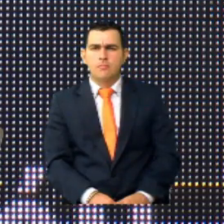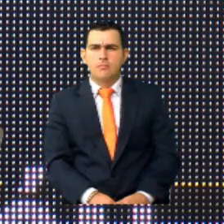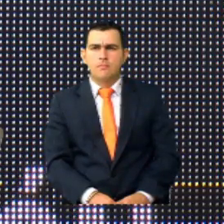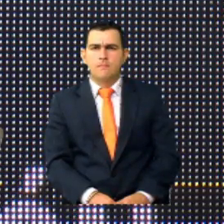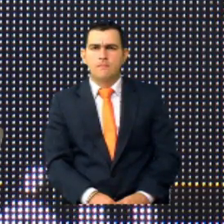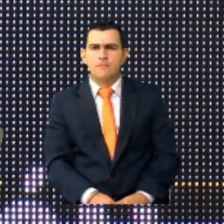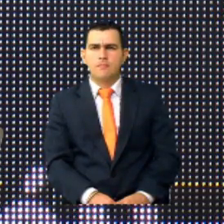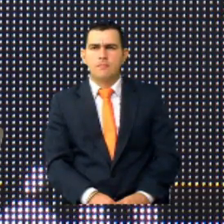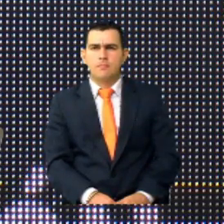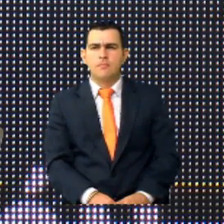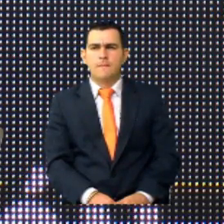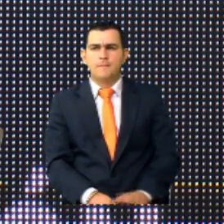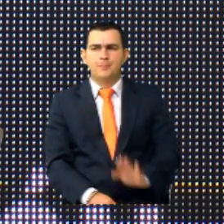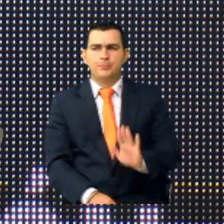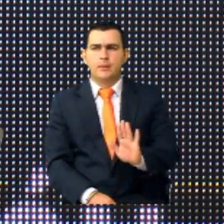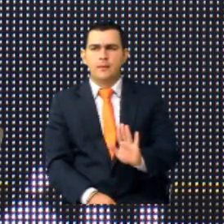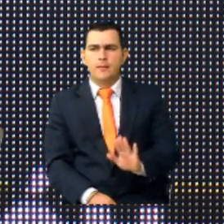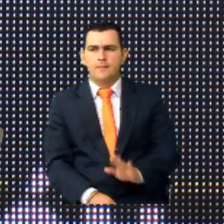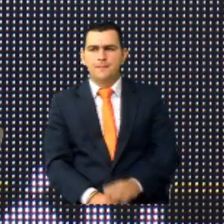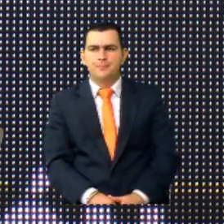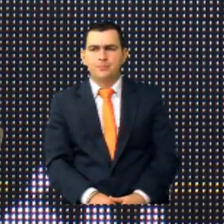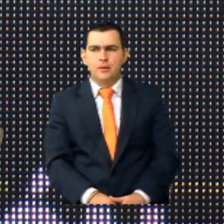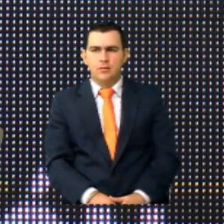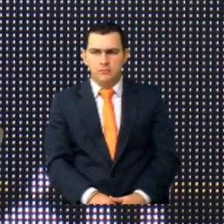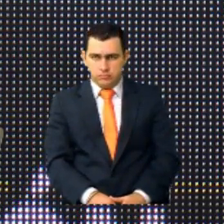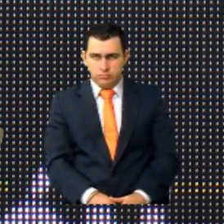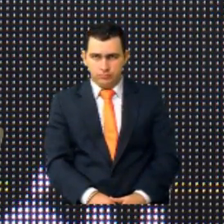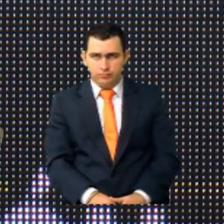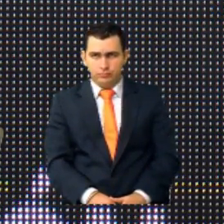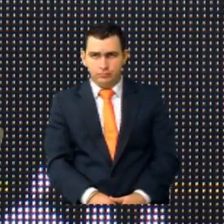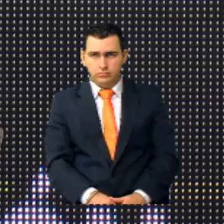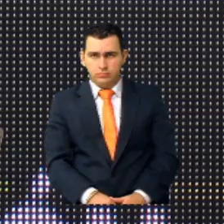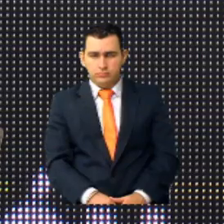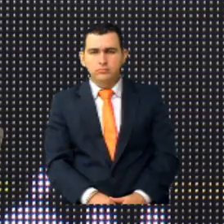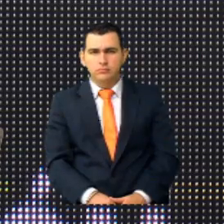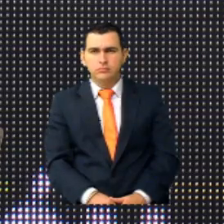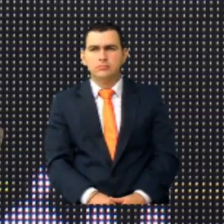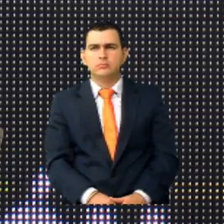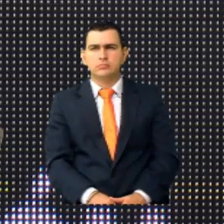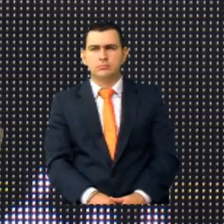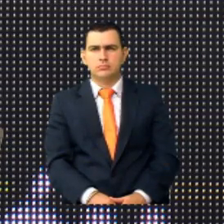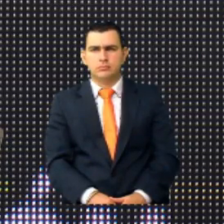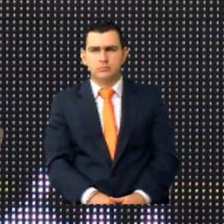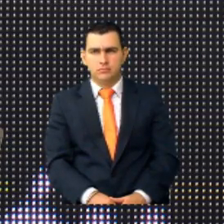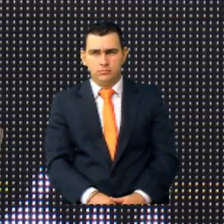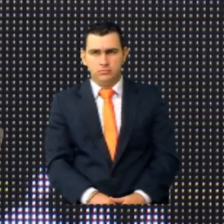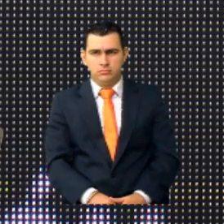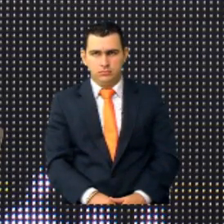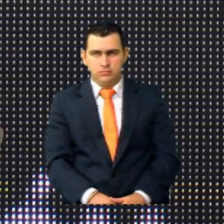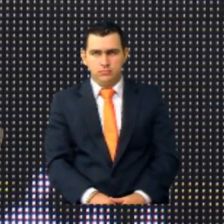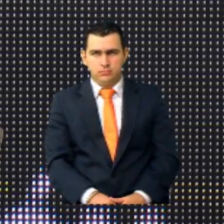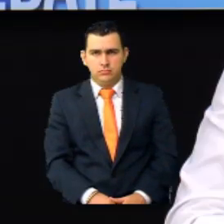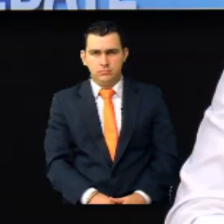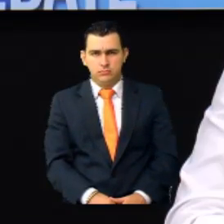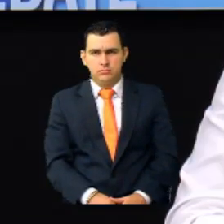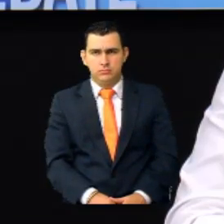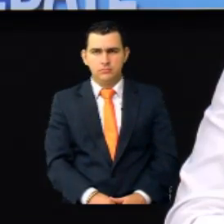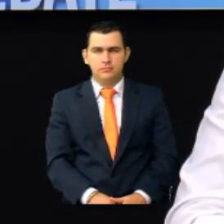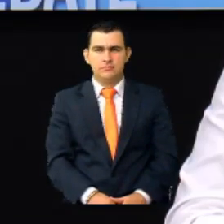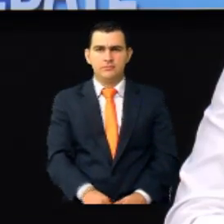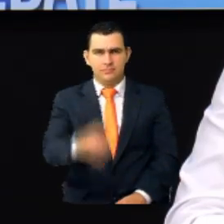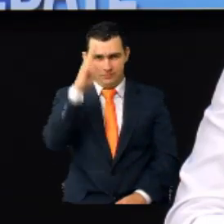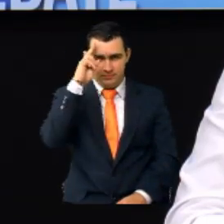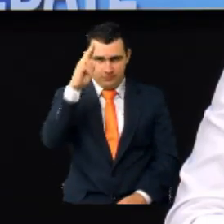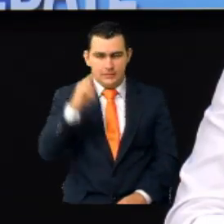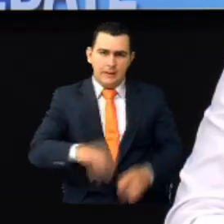Estamos presentando técnica con ese micrófono, pero ya lo estamos solucionando. Candidato, el tiempo empieza a correr, ya su micrófono está habilitado. Hola.